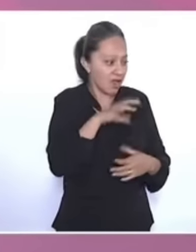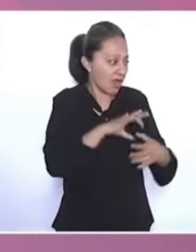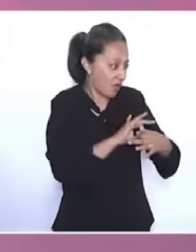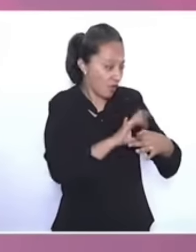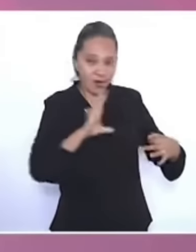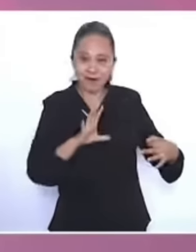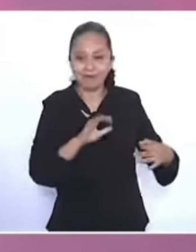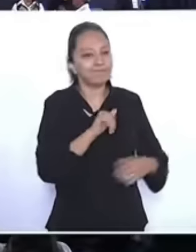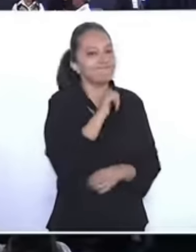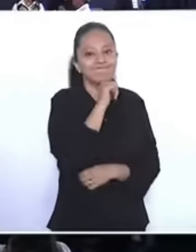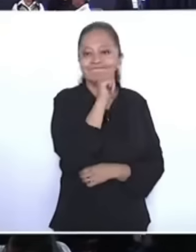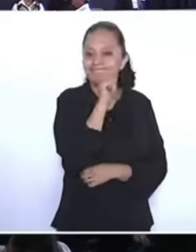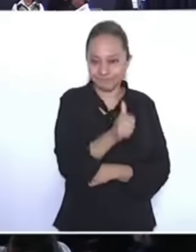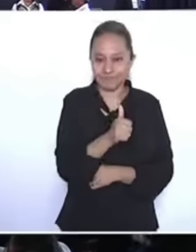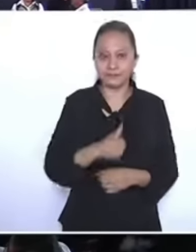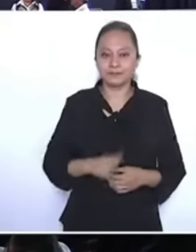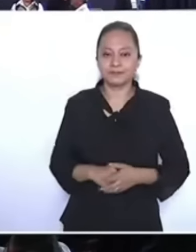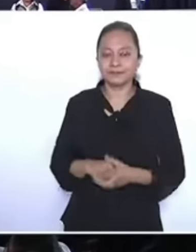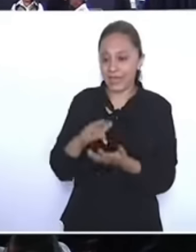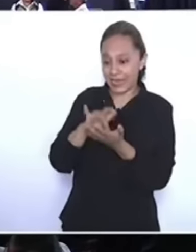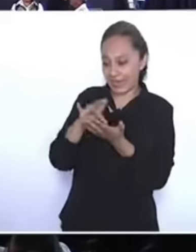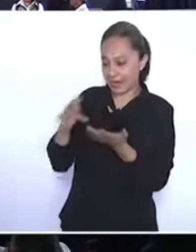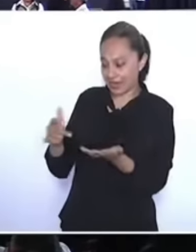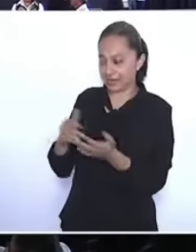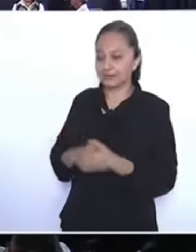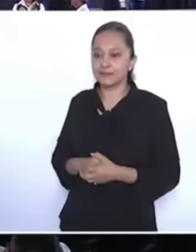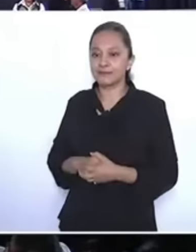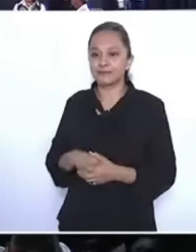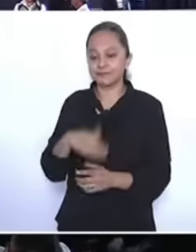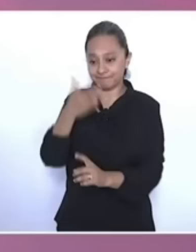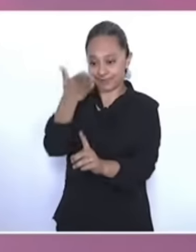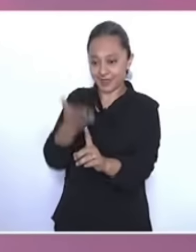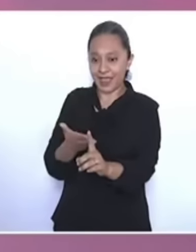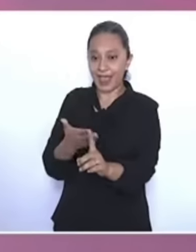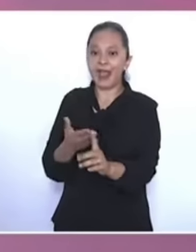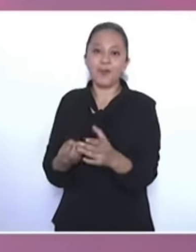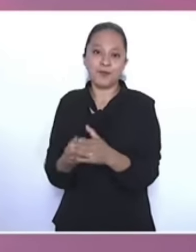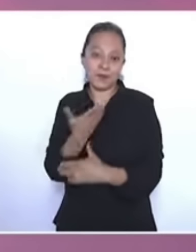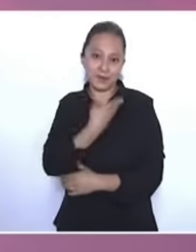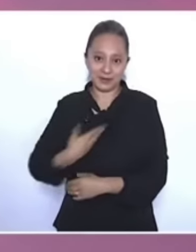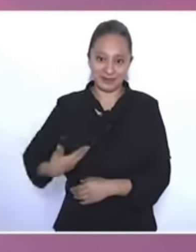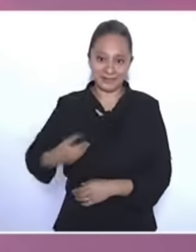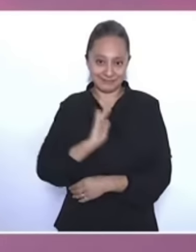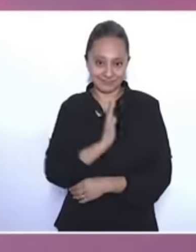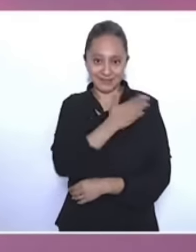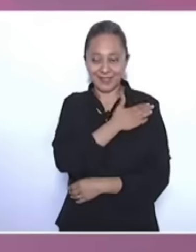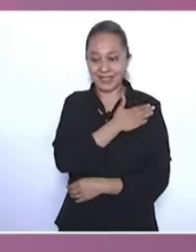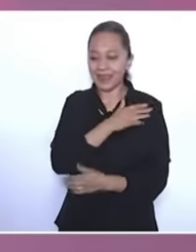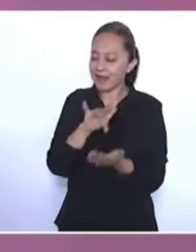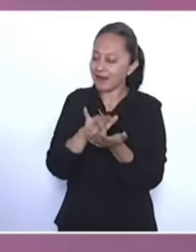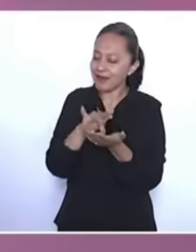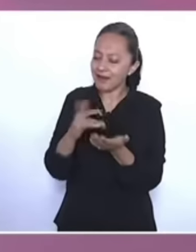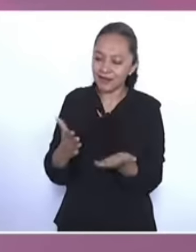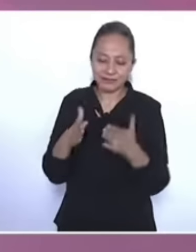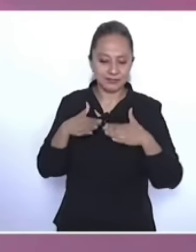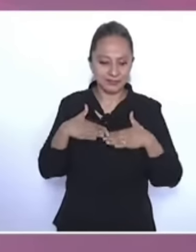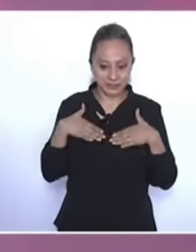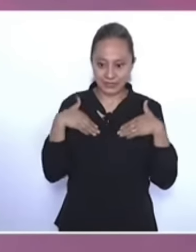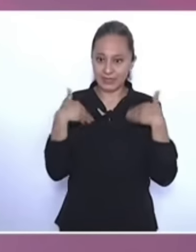Suscríbete, comparte. A la doctora Claudia Sheinbaum, agradecerle su confianza y que tenga